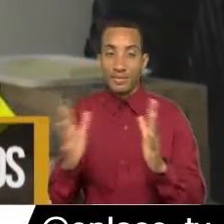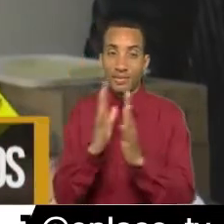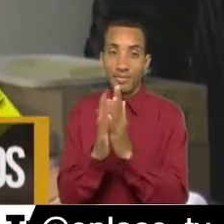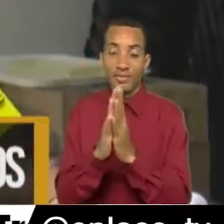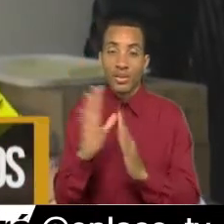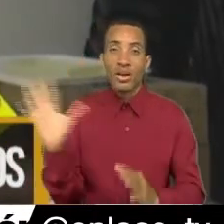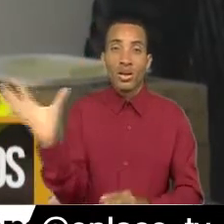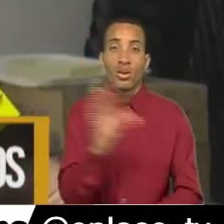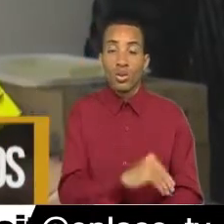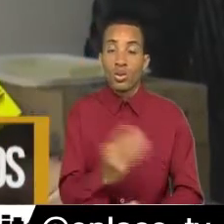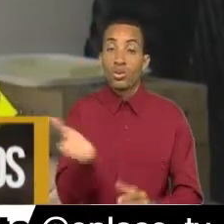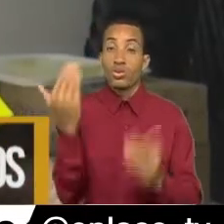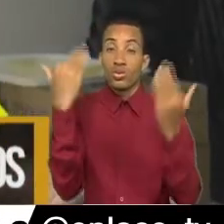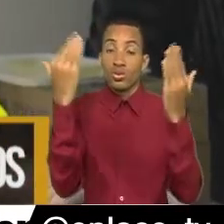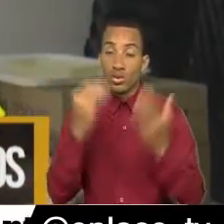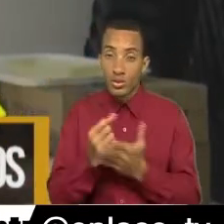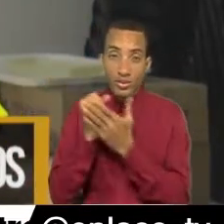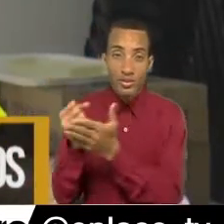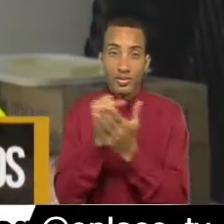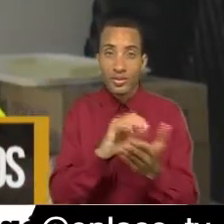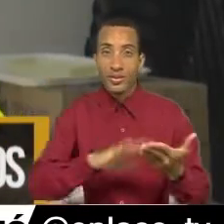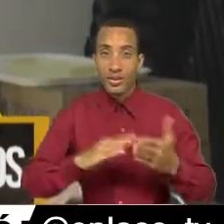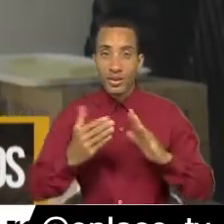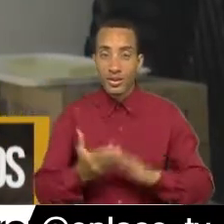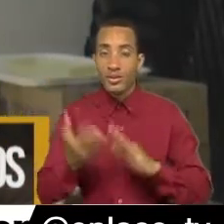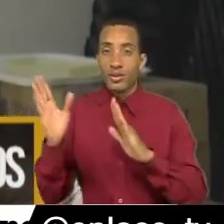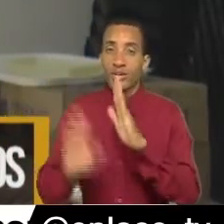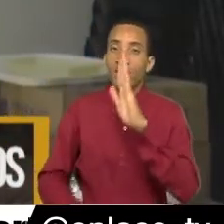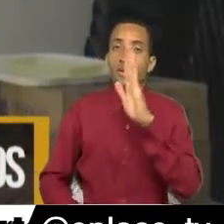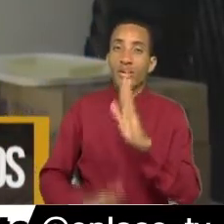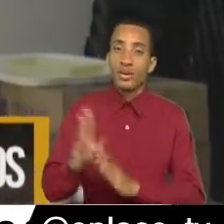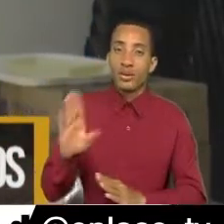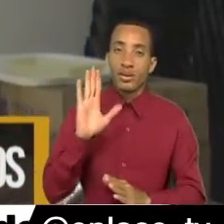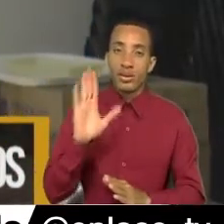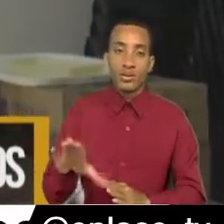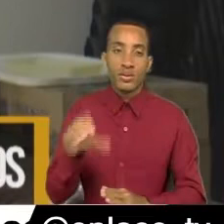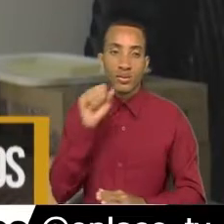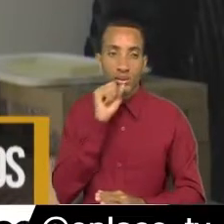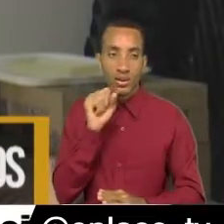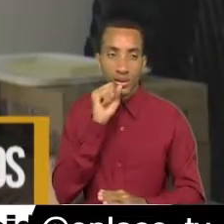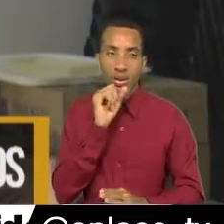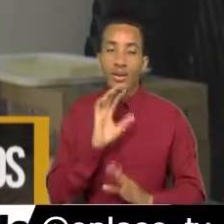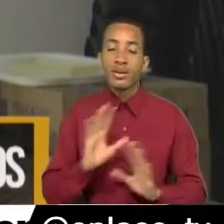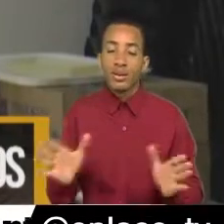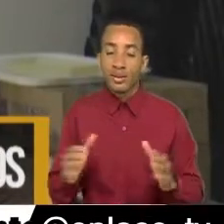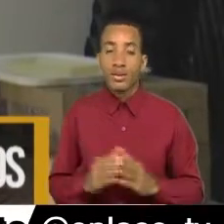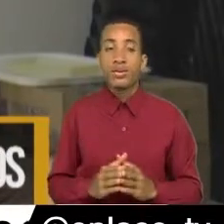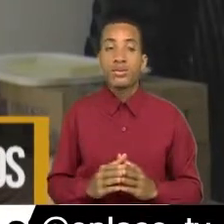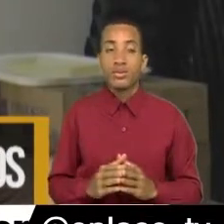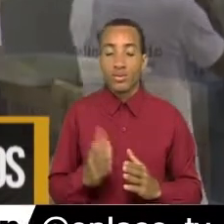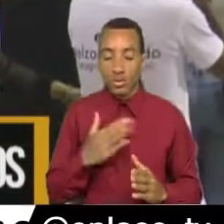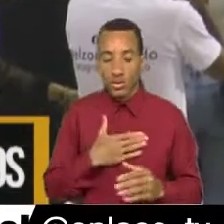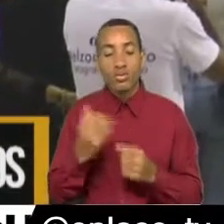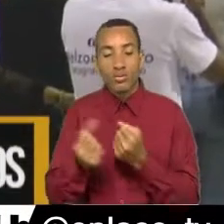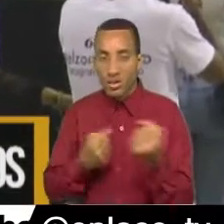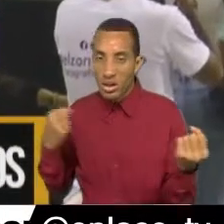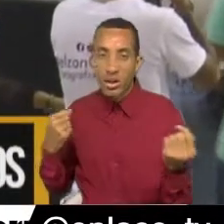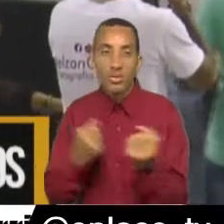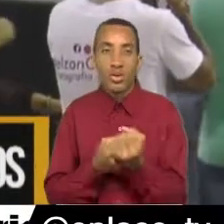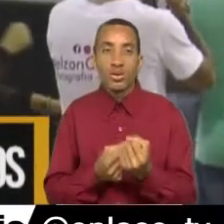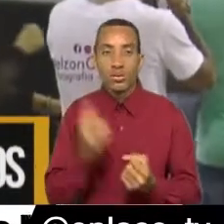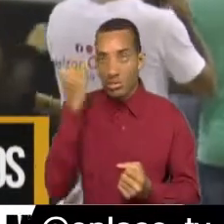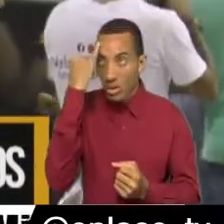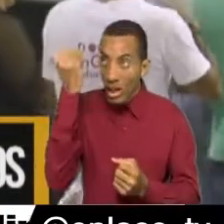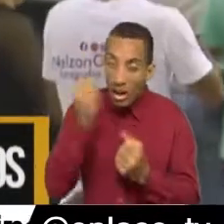de beneficio de la comunidad y en desarrollo de nuestro municipio principalmente, por supuesto que estaré apoyando todas esas grandes ideas.